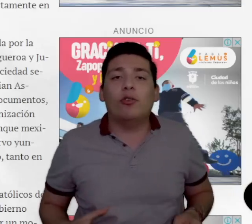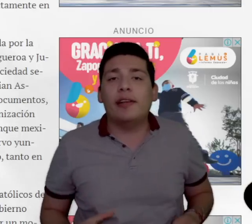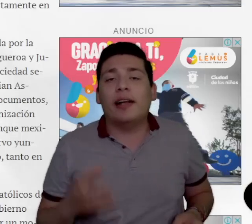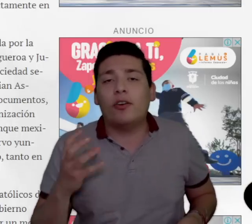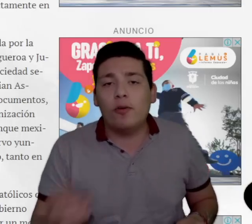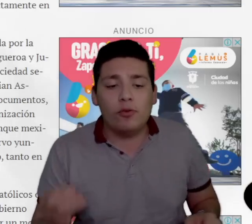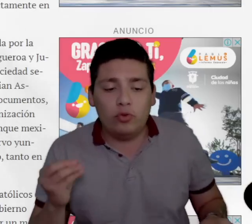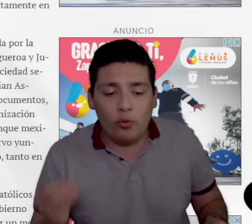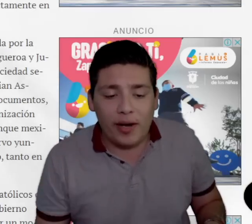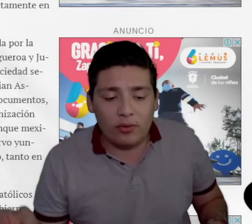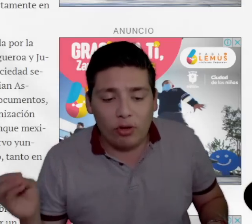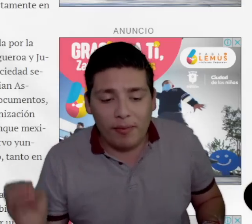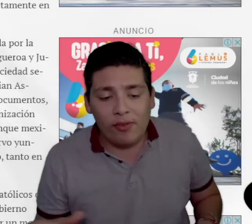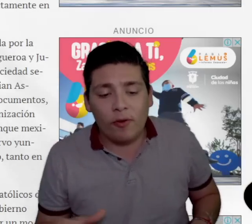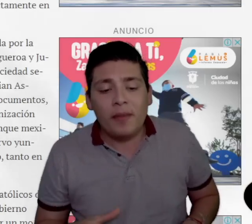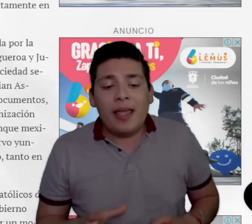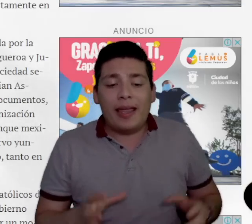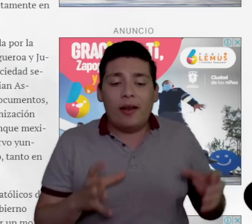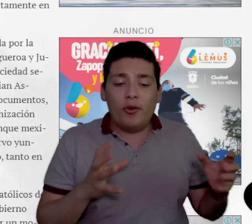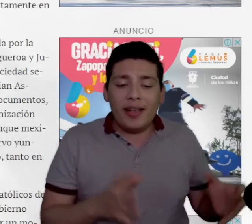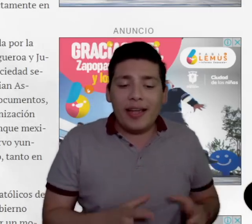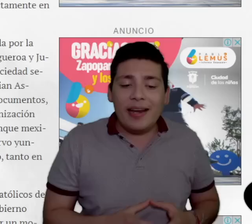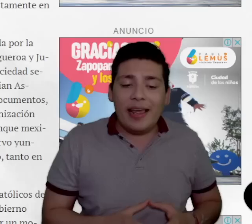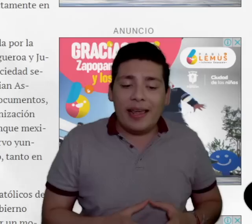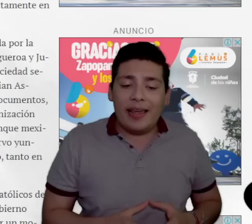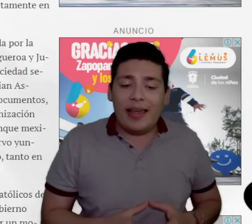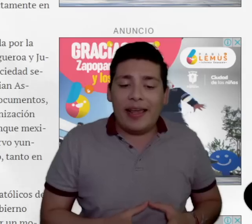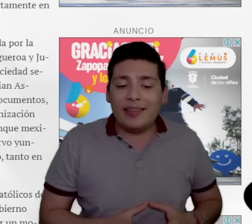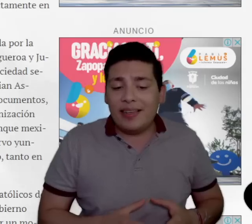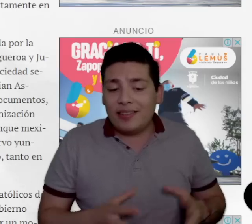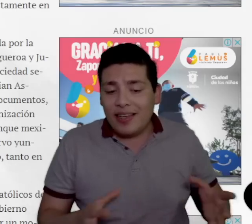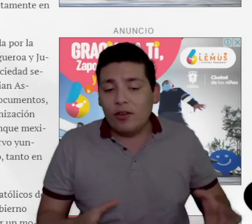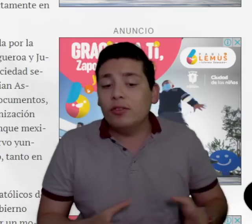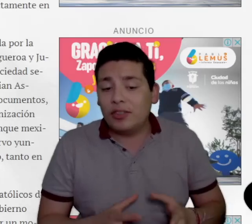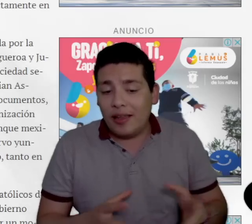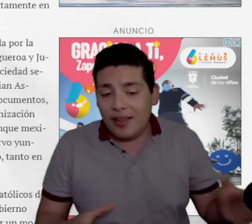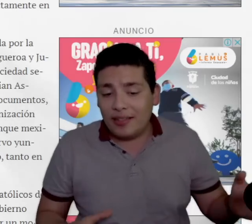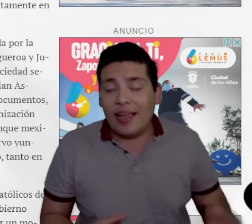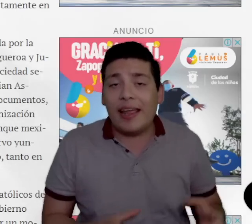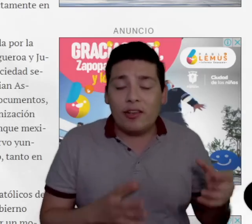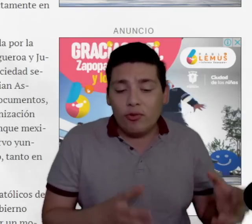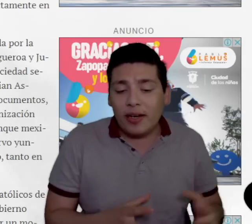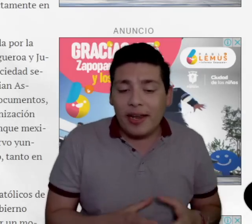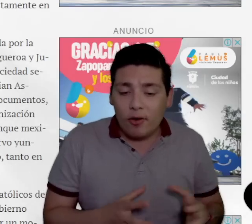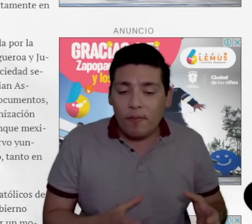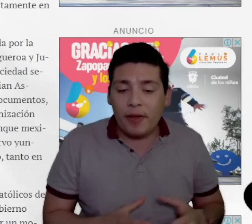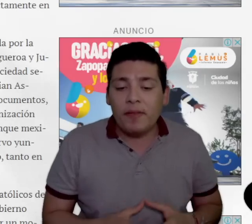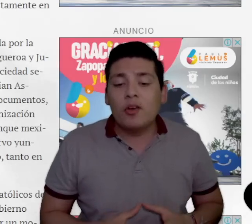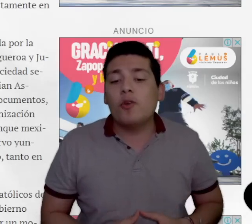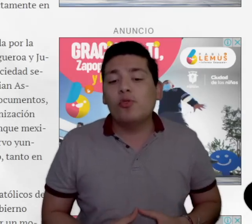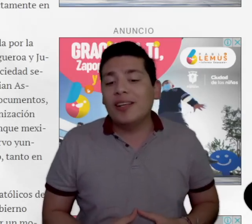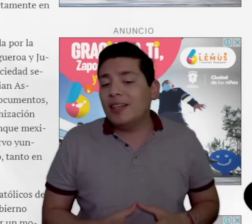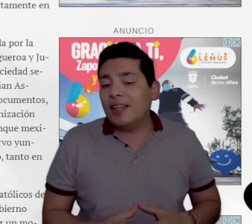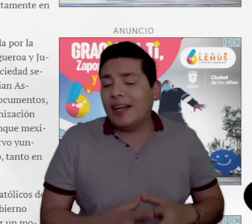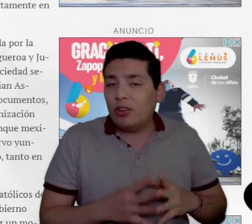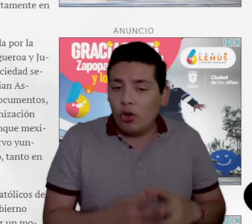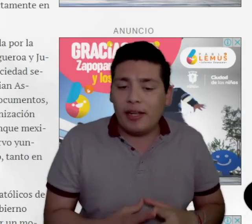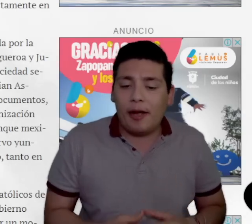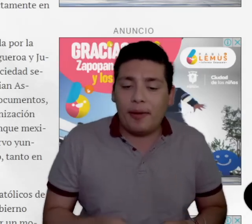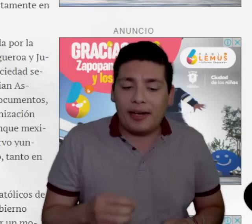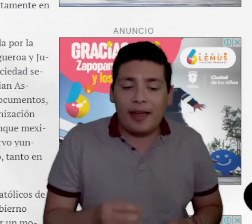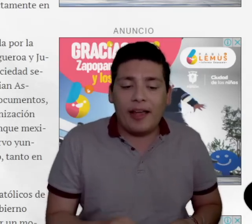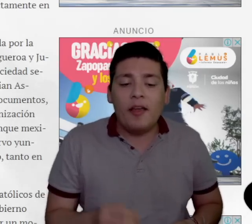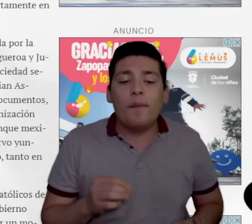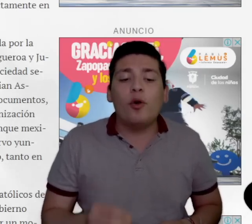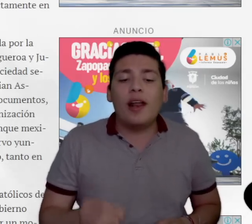Iglesia Católica como su brazo armado. El origen es destino, se dice. El Yunque irrumpe como una secta